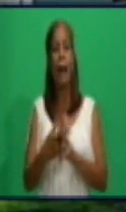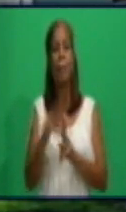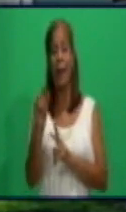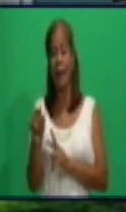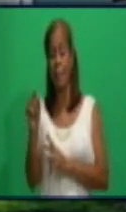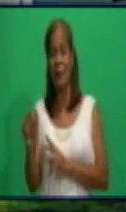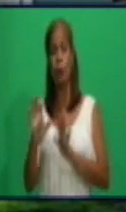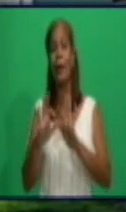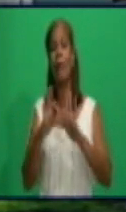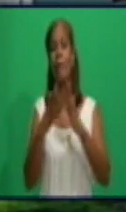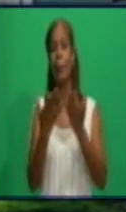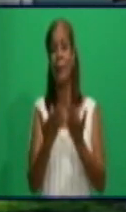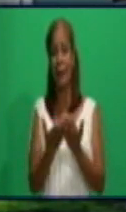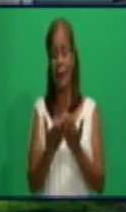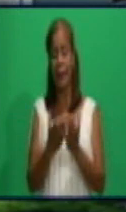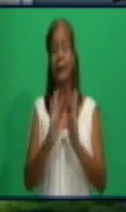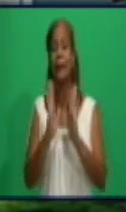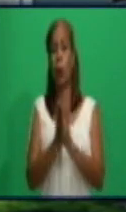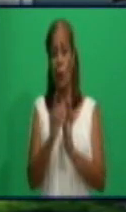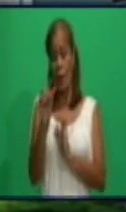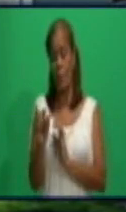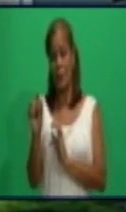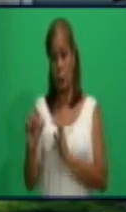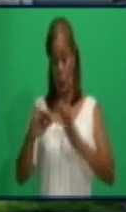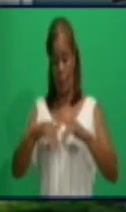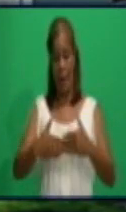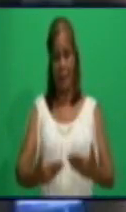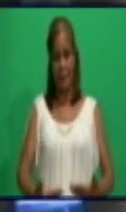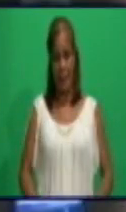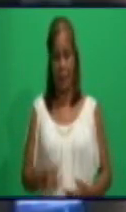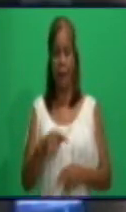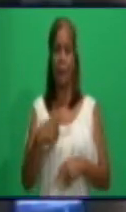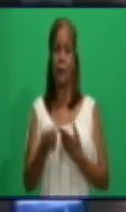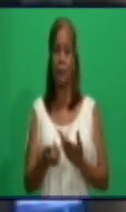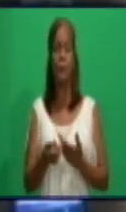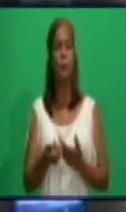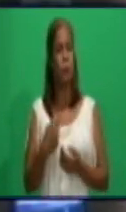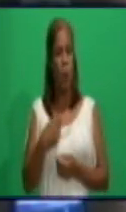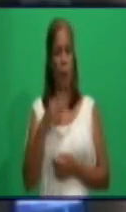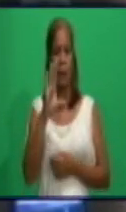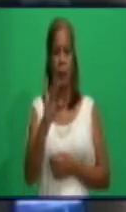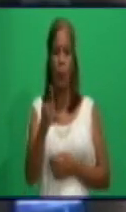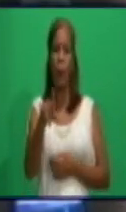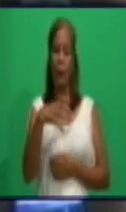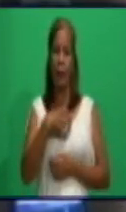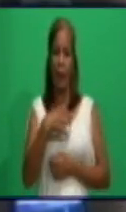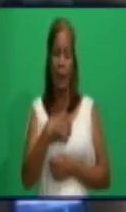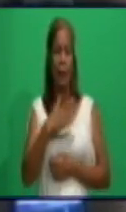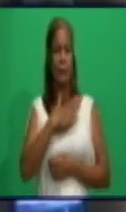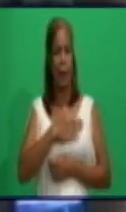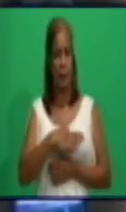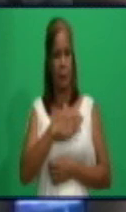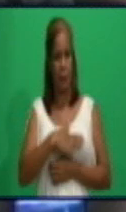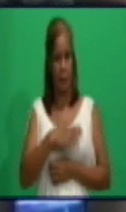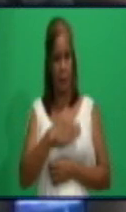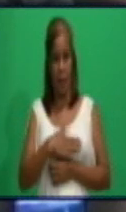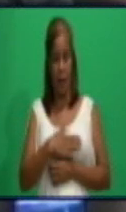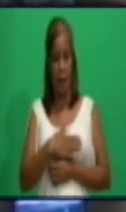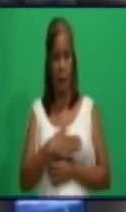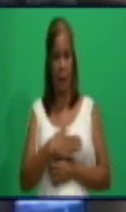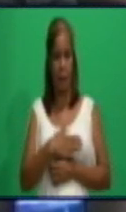hoy hospitalizadas allí donde hay un evento de transmisión de COVID? Transmitir tranquilidad, estamos en espera del resto de los resultados. Hasta ahora no ha salido más ningún